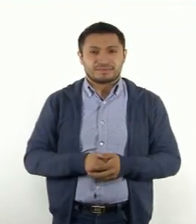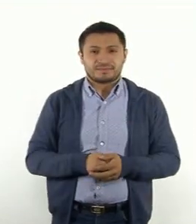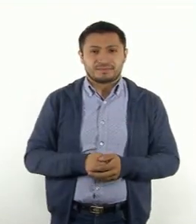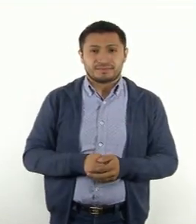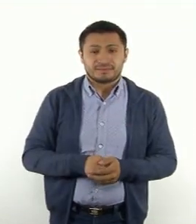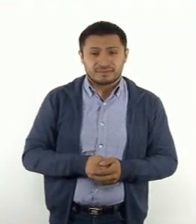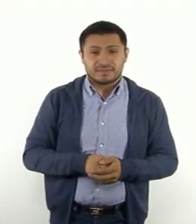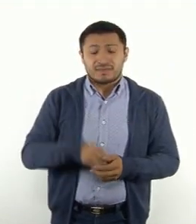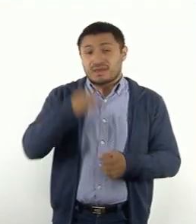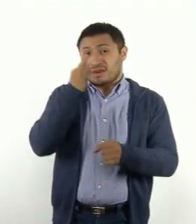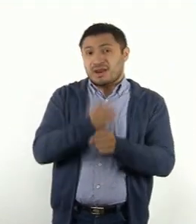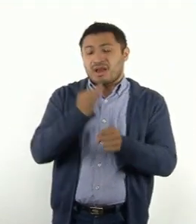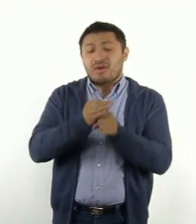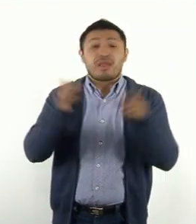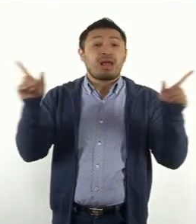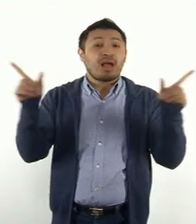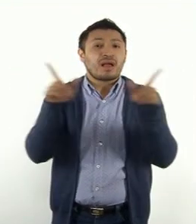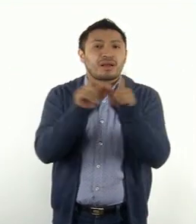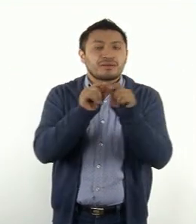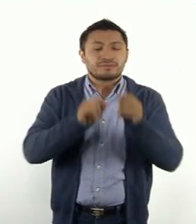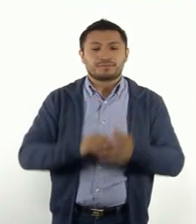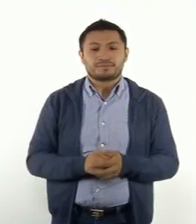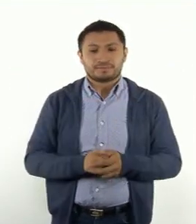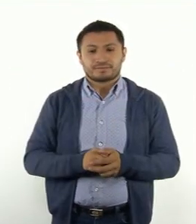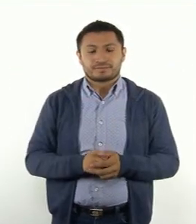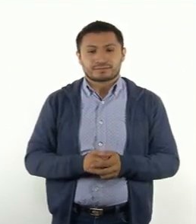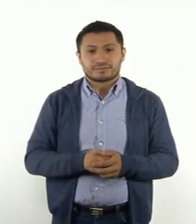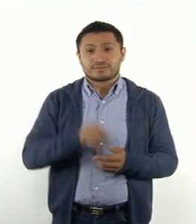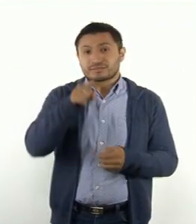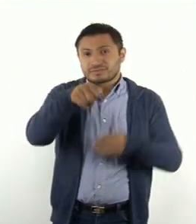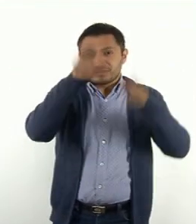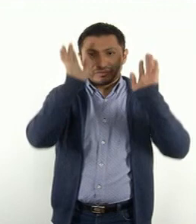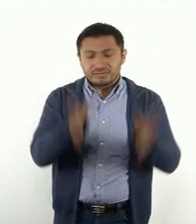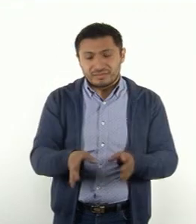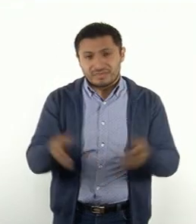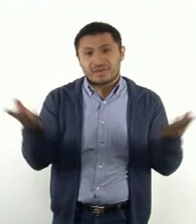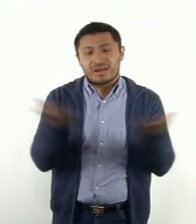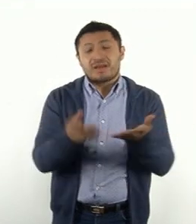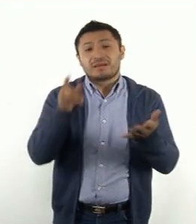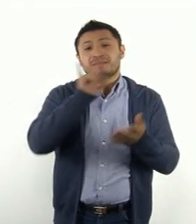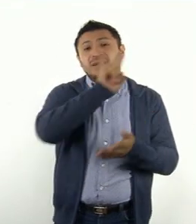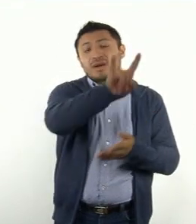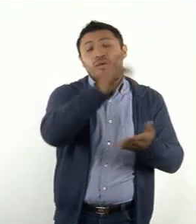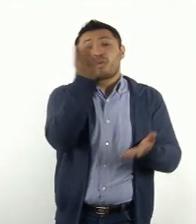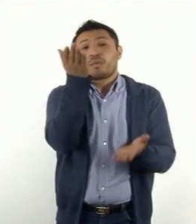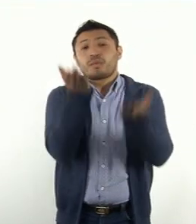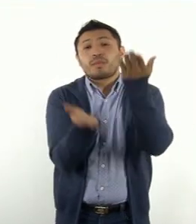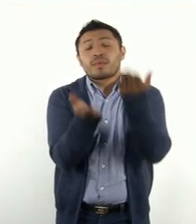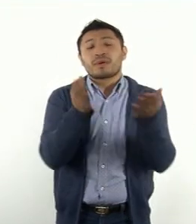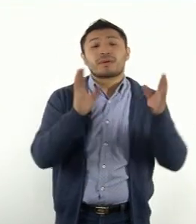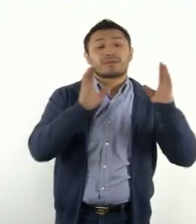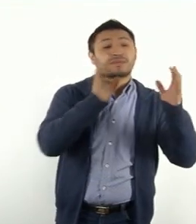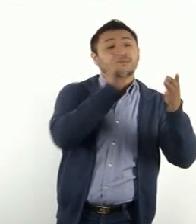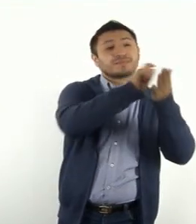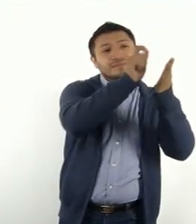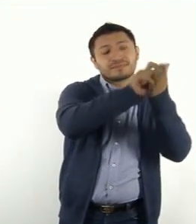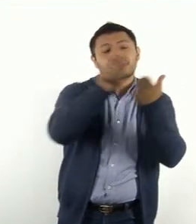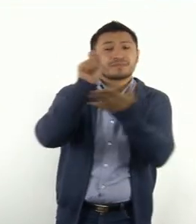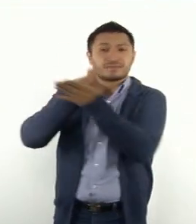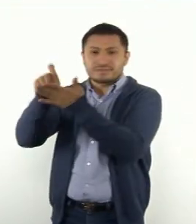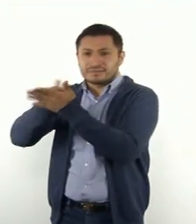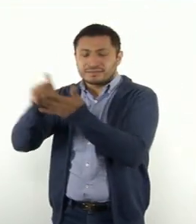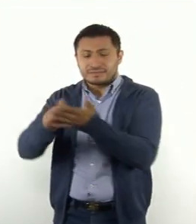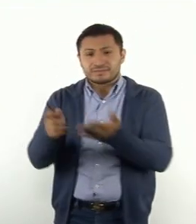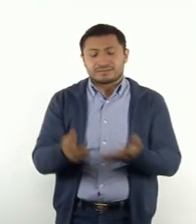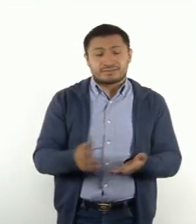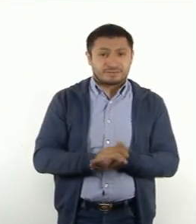hora de sintetizar lo aprendido. Ya pueden construir su cuadro comparativo. Tomen en cuenta la información expuesta